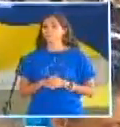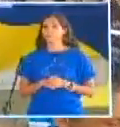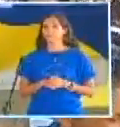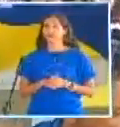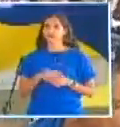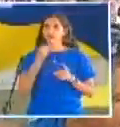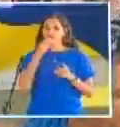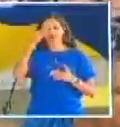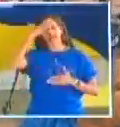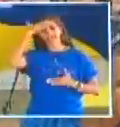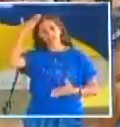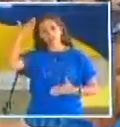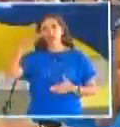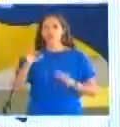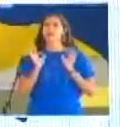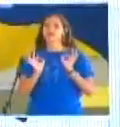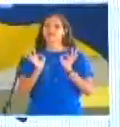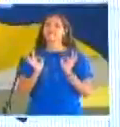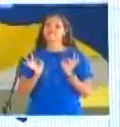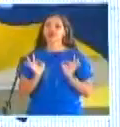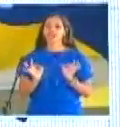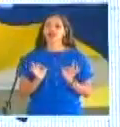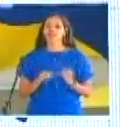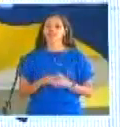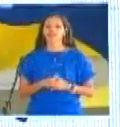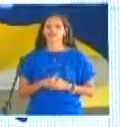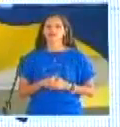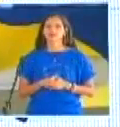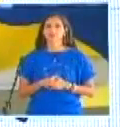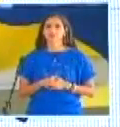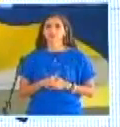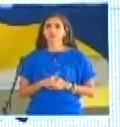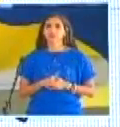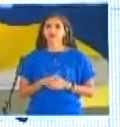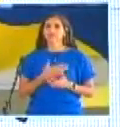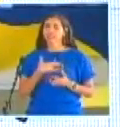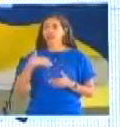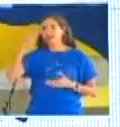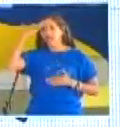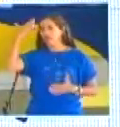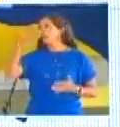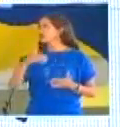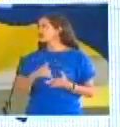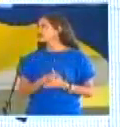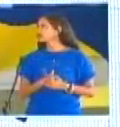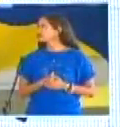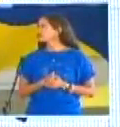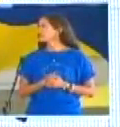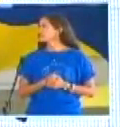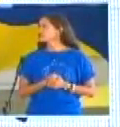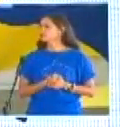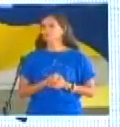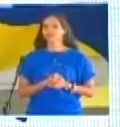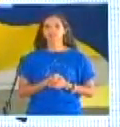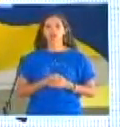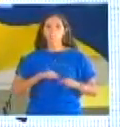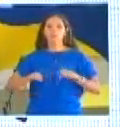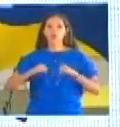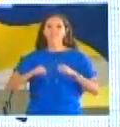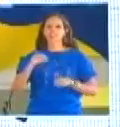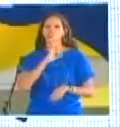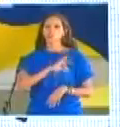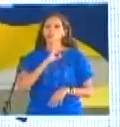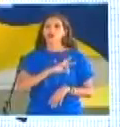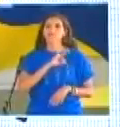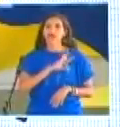Bueno, quiero saludar de manera muy especial, quiero saludar a los movimientos